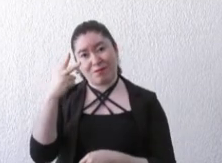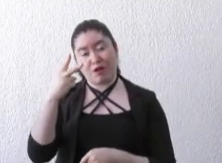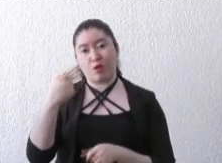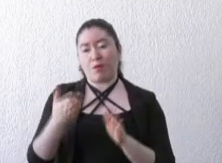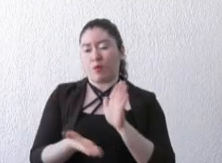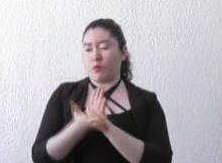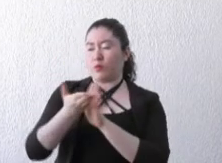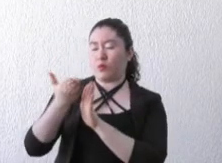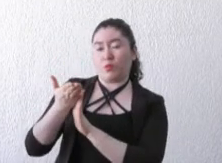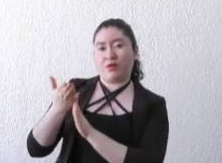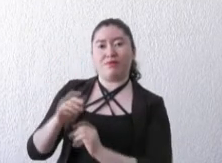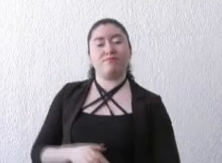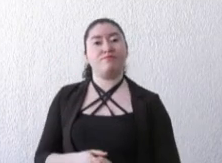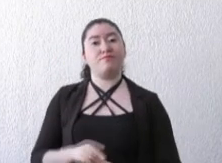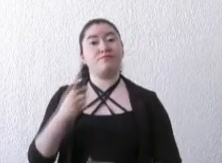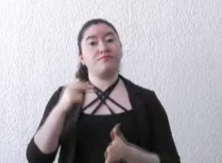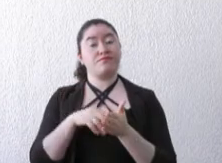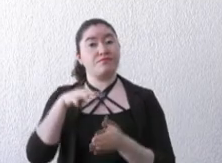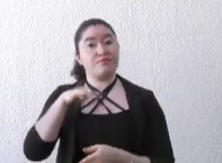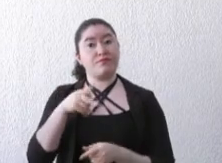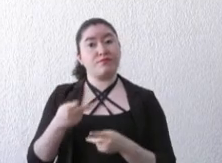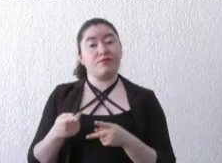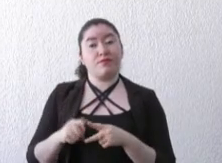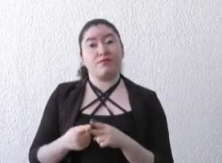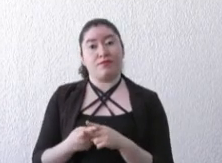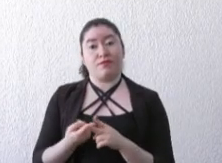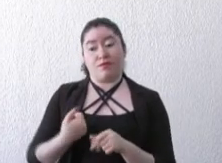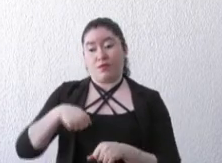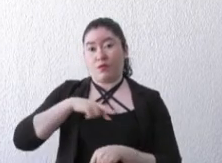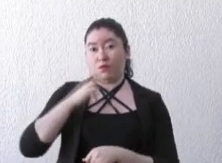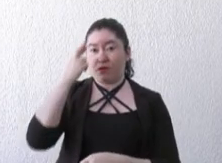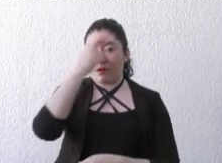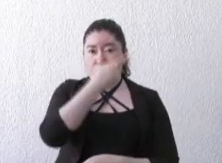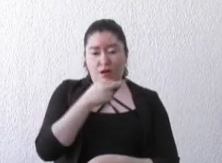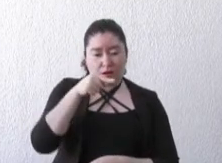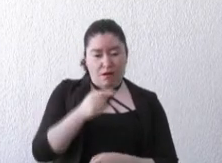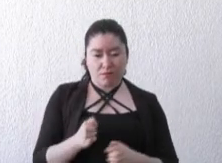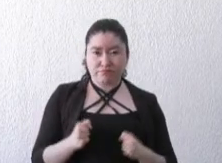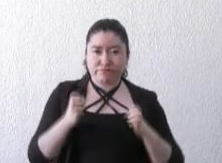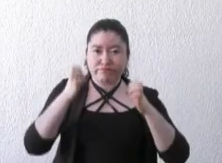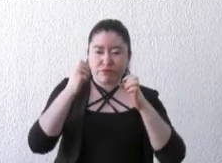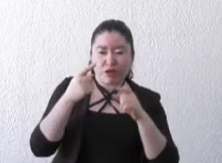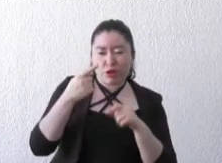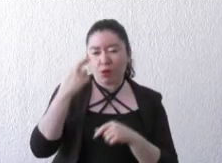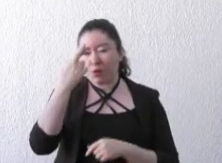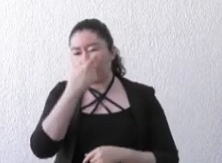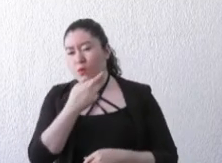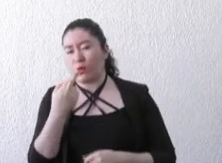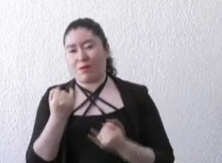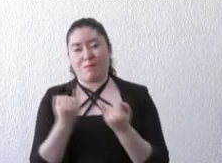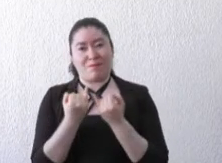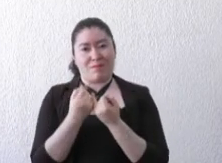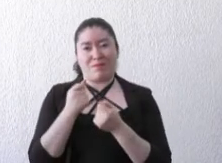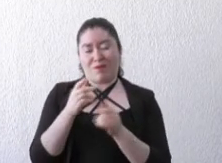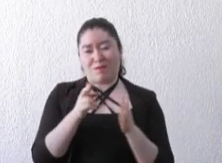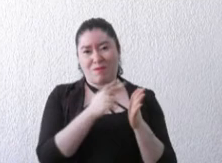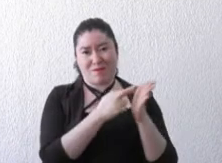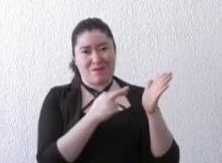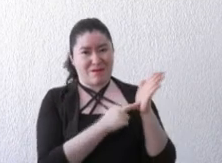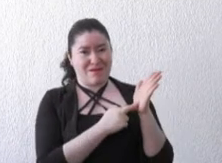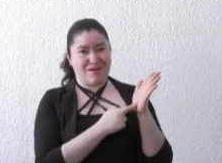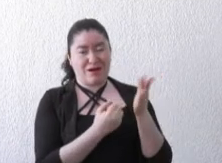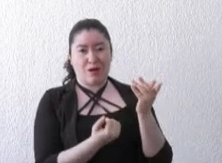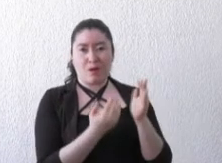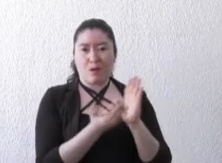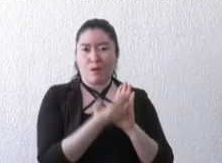2019 nos dedicamos a hacer un reforzamiento, hicimos una revisión estructural ya con el reglamento actual de construcciones y